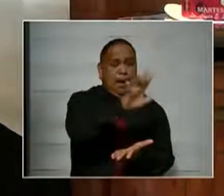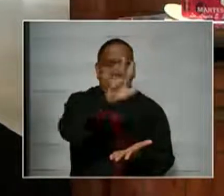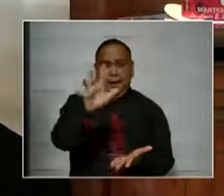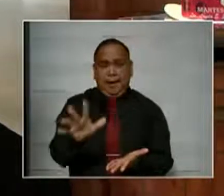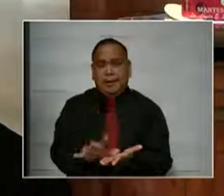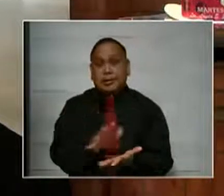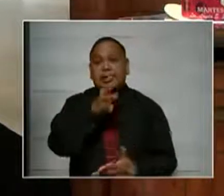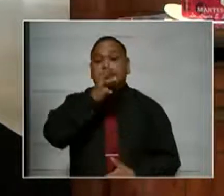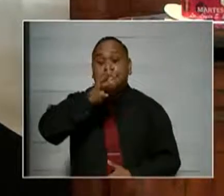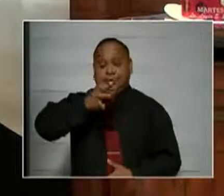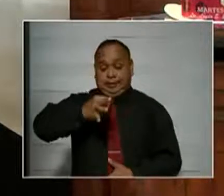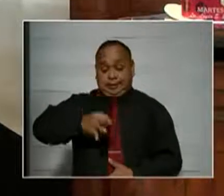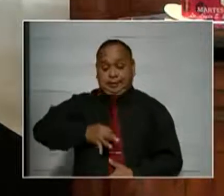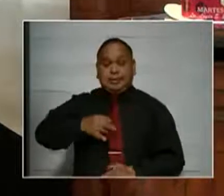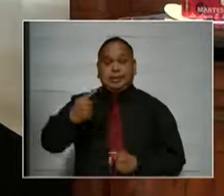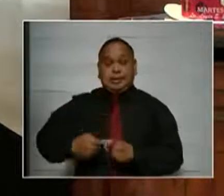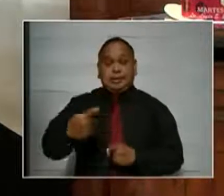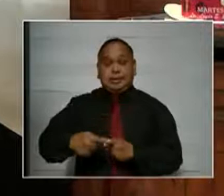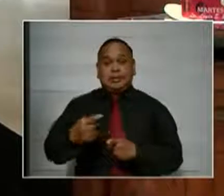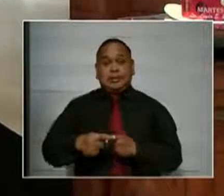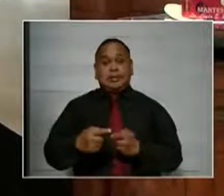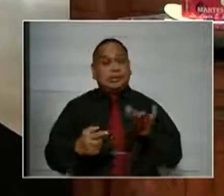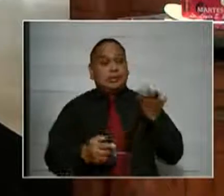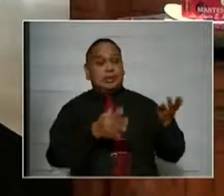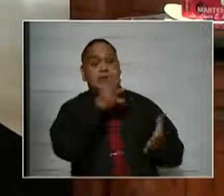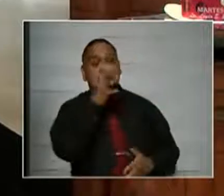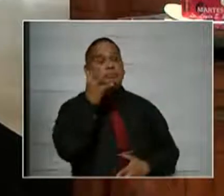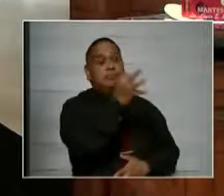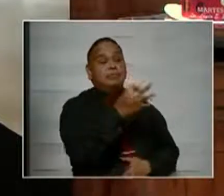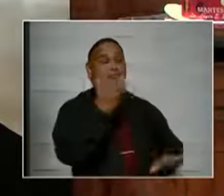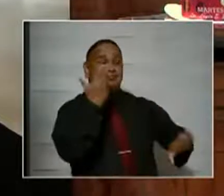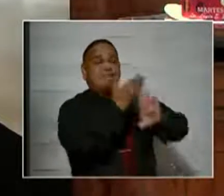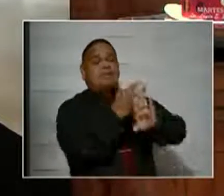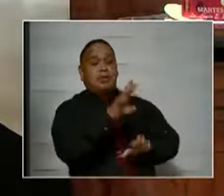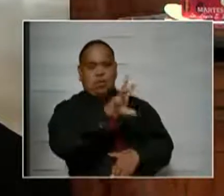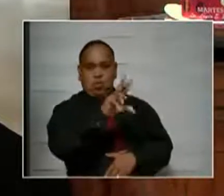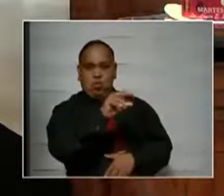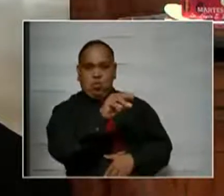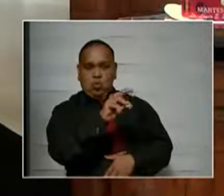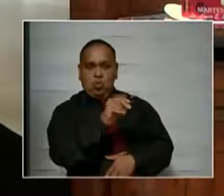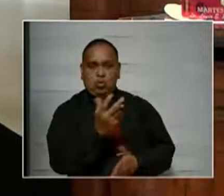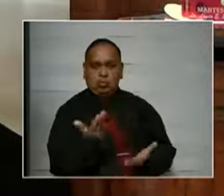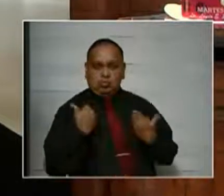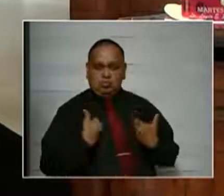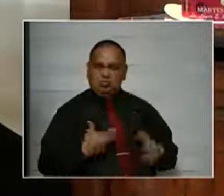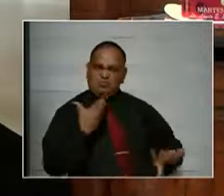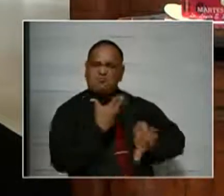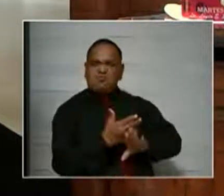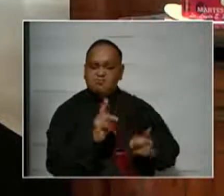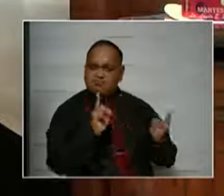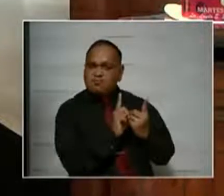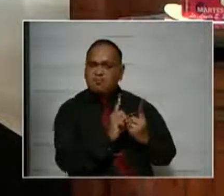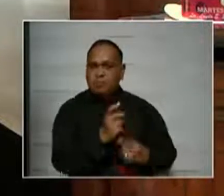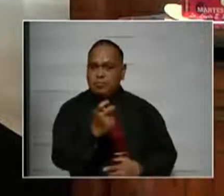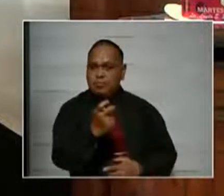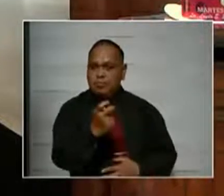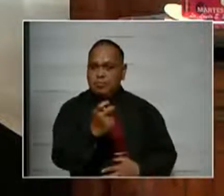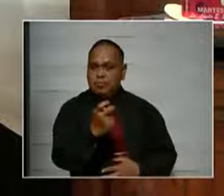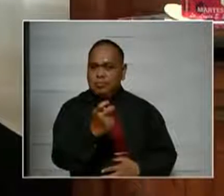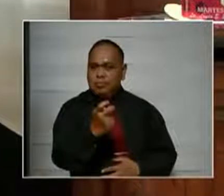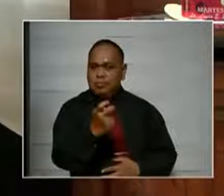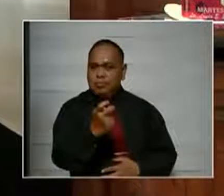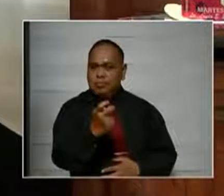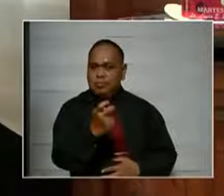le estaban avisando a a Monreal que yo no tengo nada contra de él realmente no es nada personal y entonces él sube